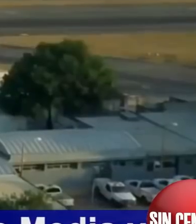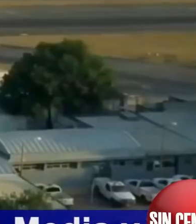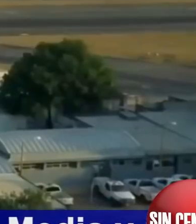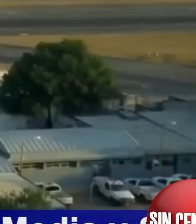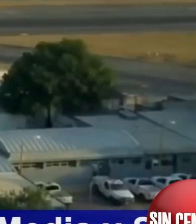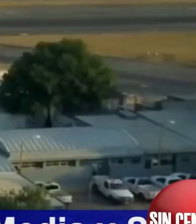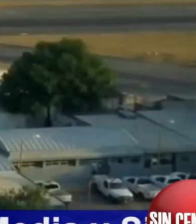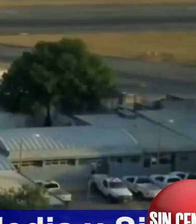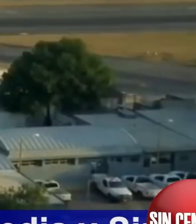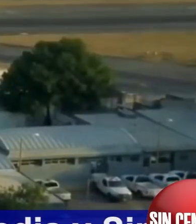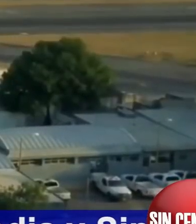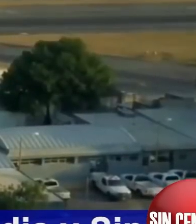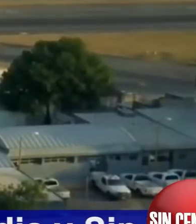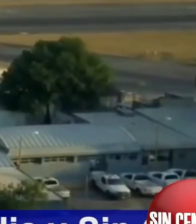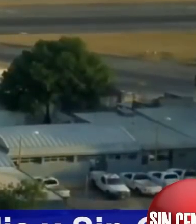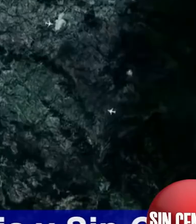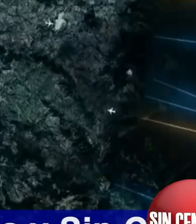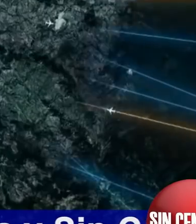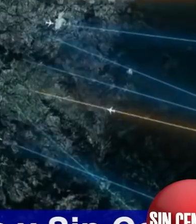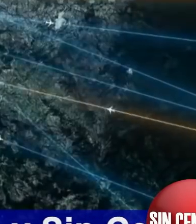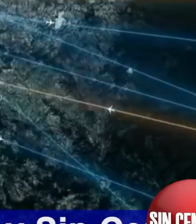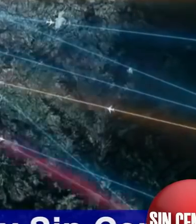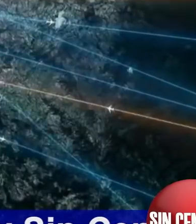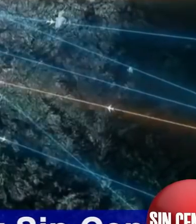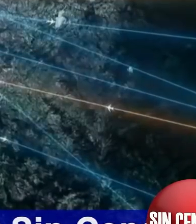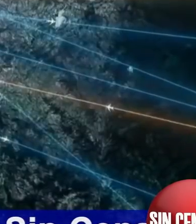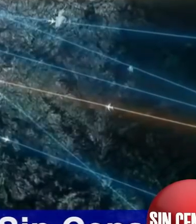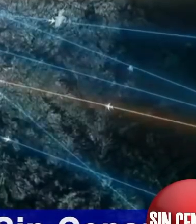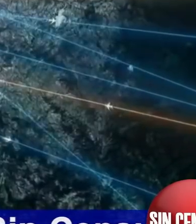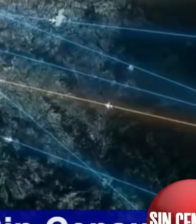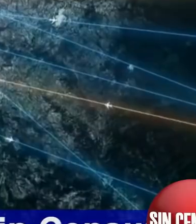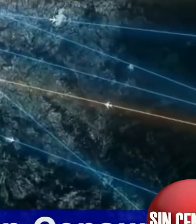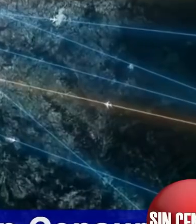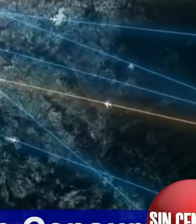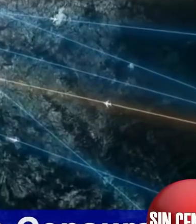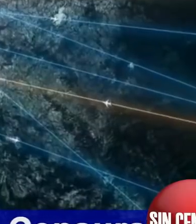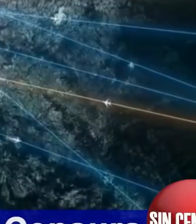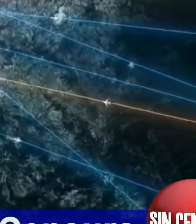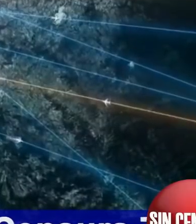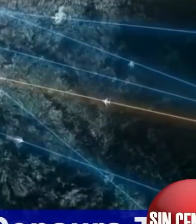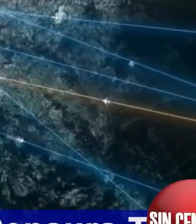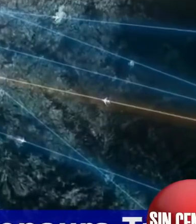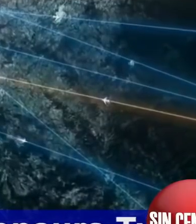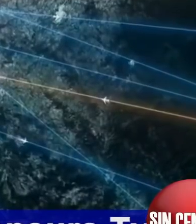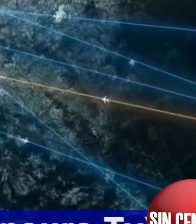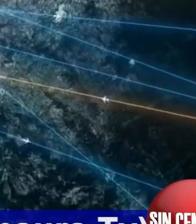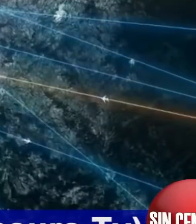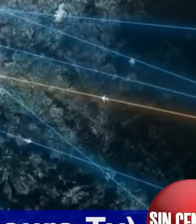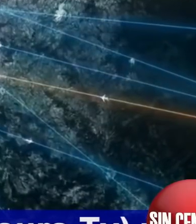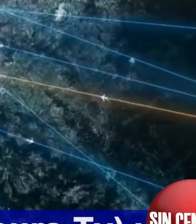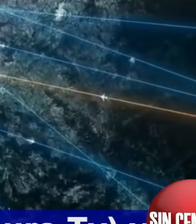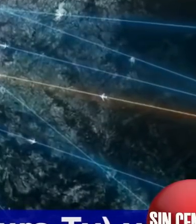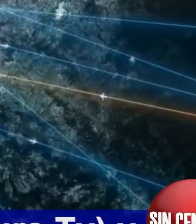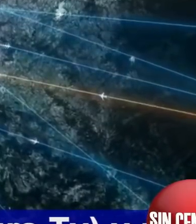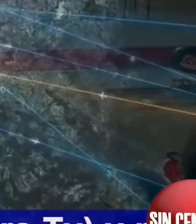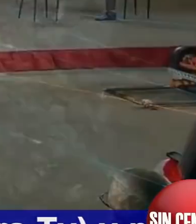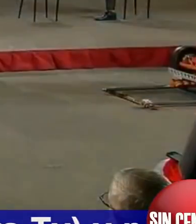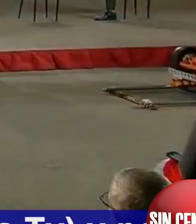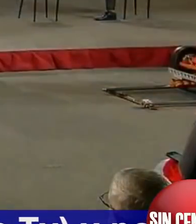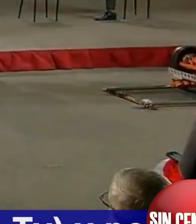aéreo, con un diseño que funcione a su máxima capacidad y cubra las necesidades del futuro.